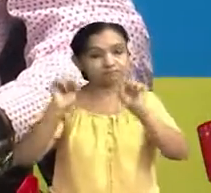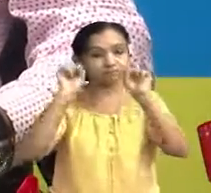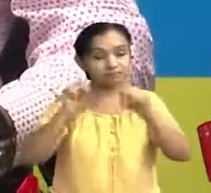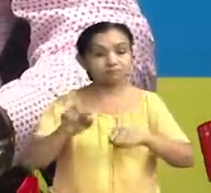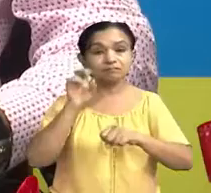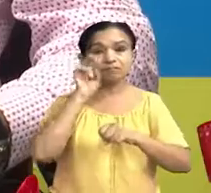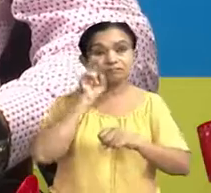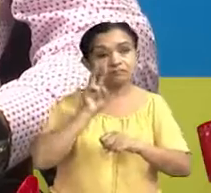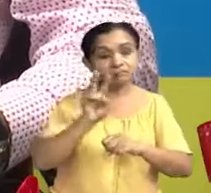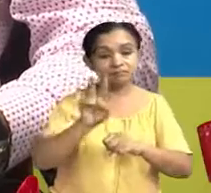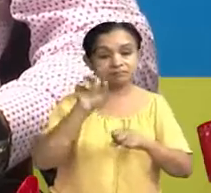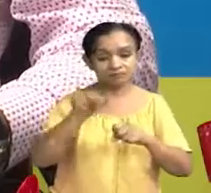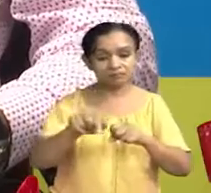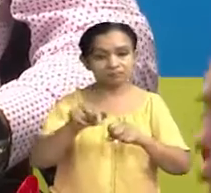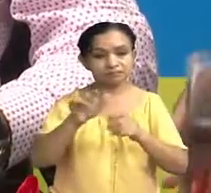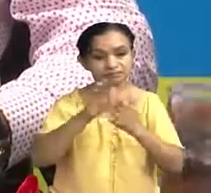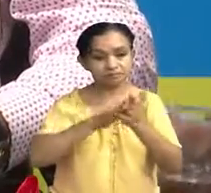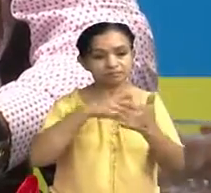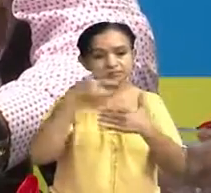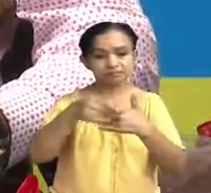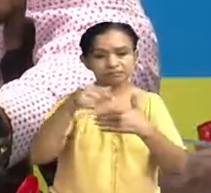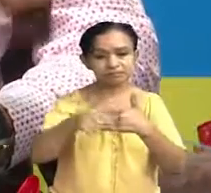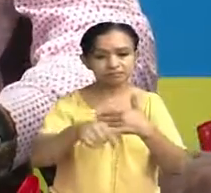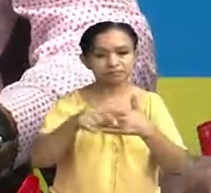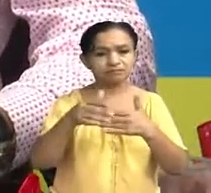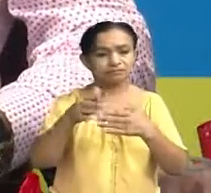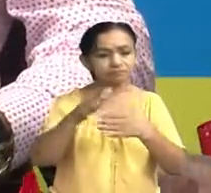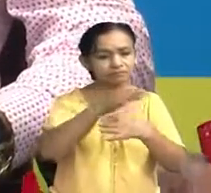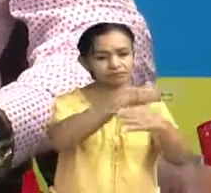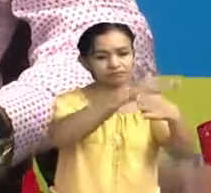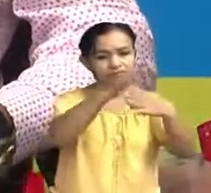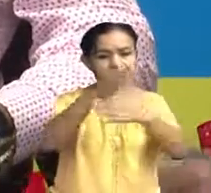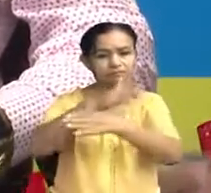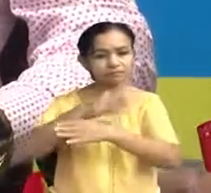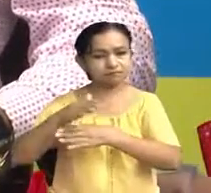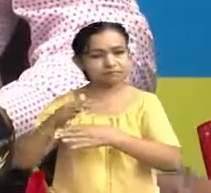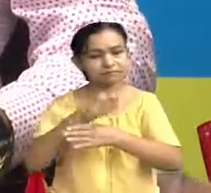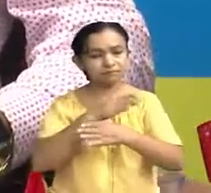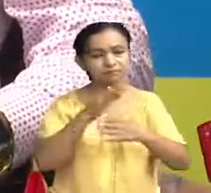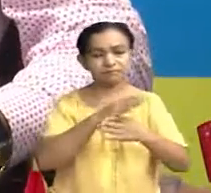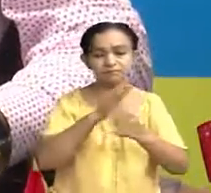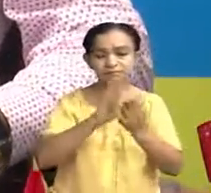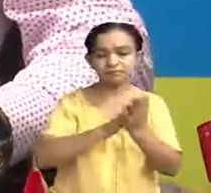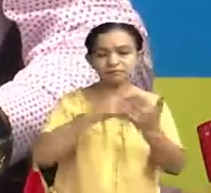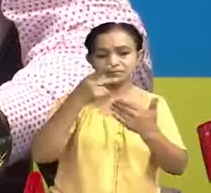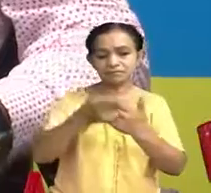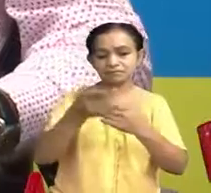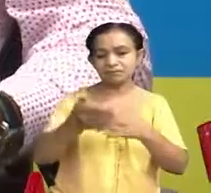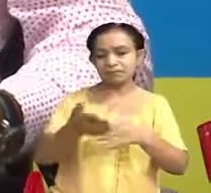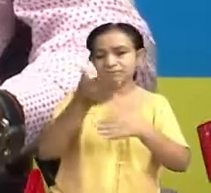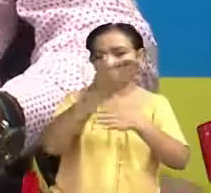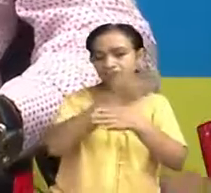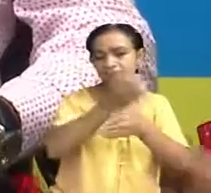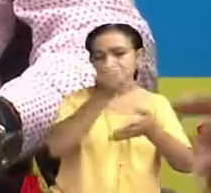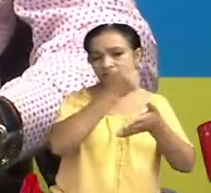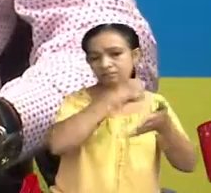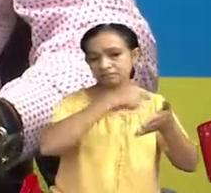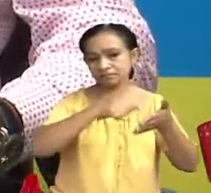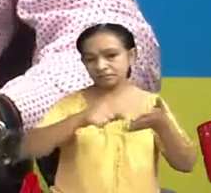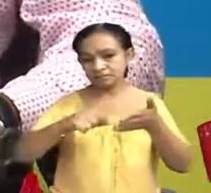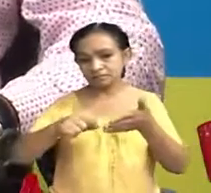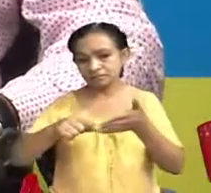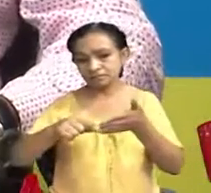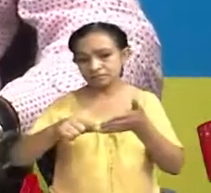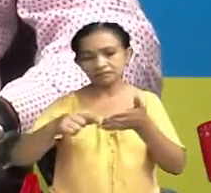ver este programa que estamos haciendo ahorita, así también como lo que hicimos en el transcurso de la semana